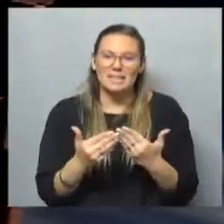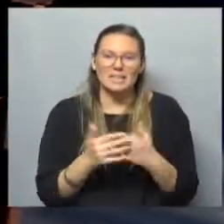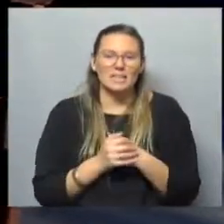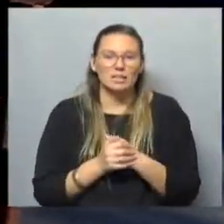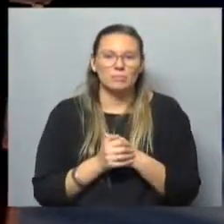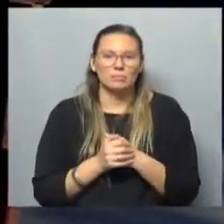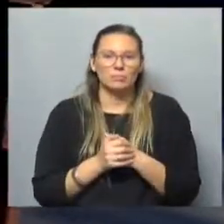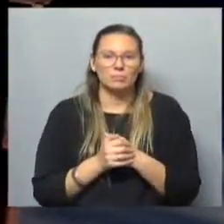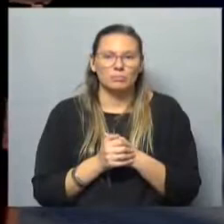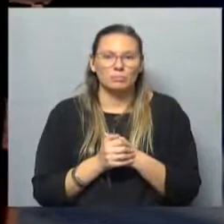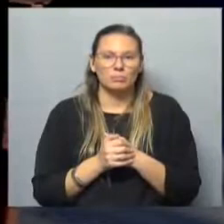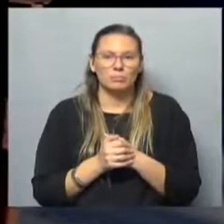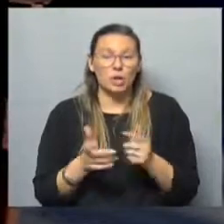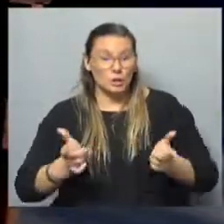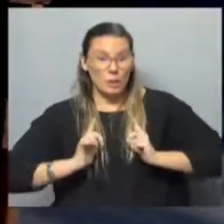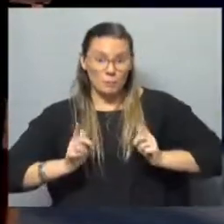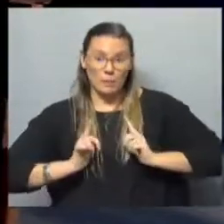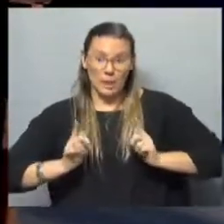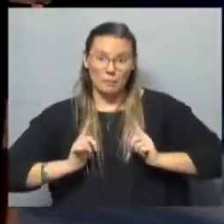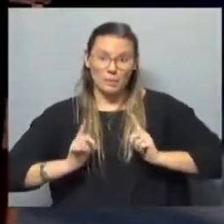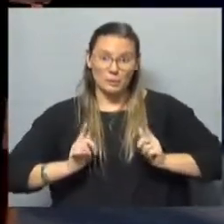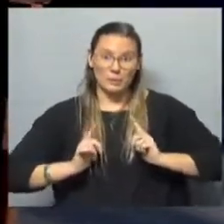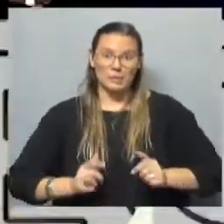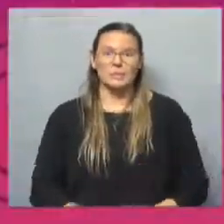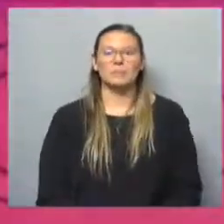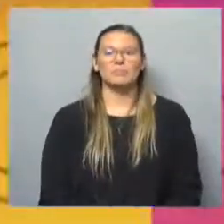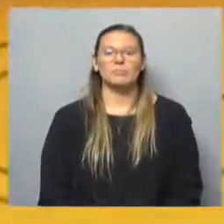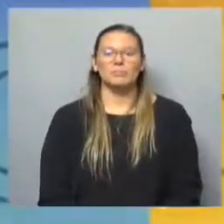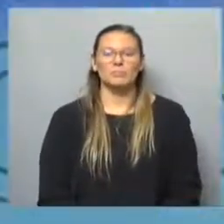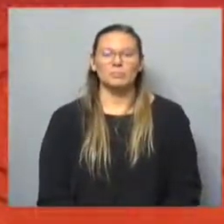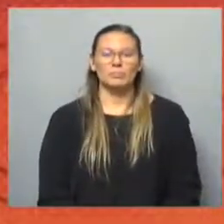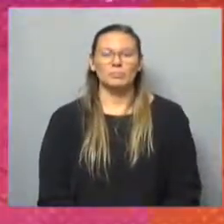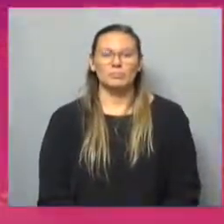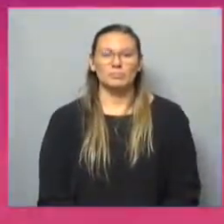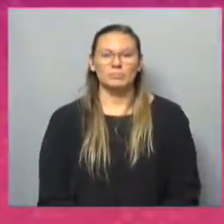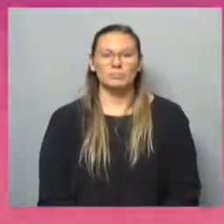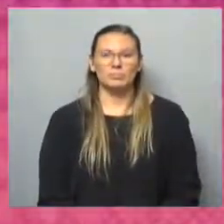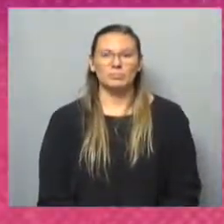Muchísimas gracias. Gracias. Bueno, los esperamos. Los esperamos.